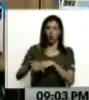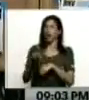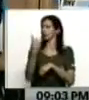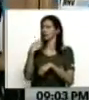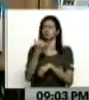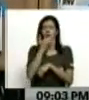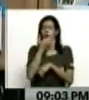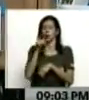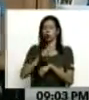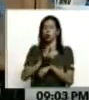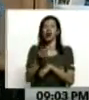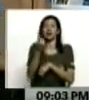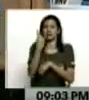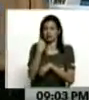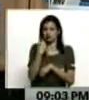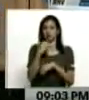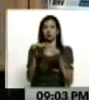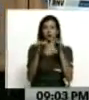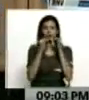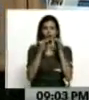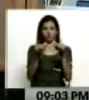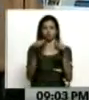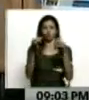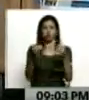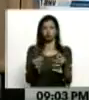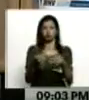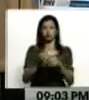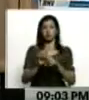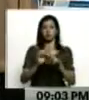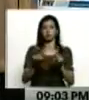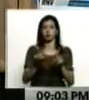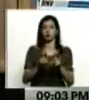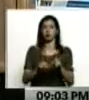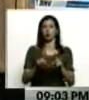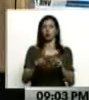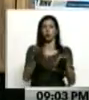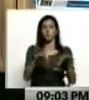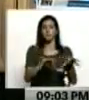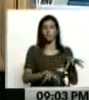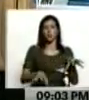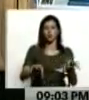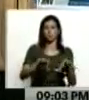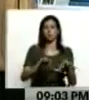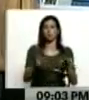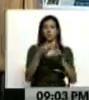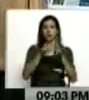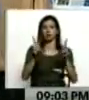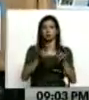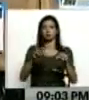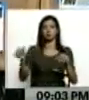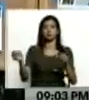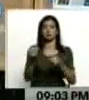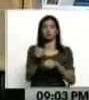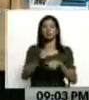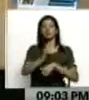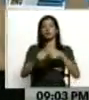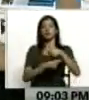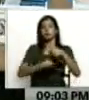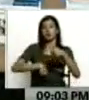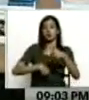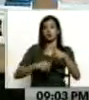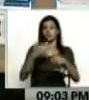hoy hoy ayer Perdón Se hizo el anuncio de los nuevos cuadrantes de paz con el vicepresidente